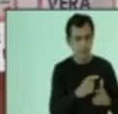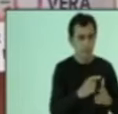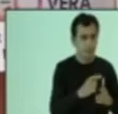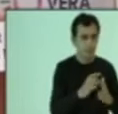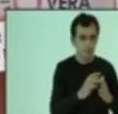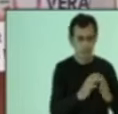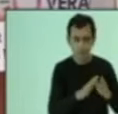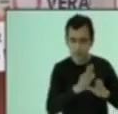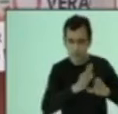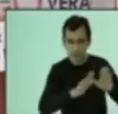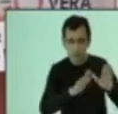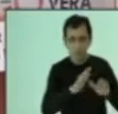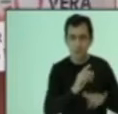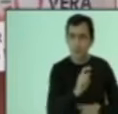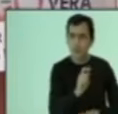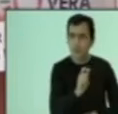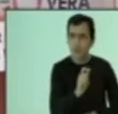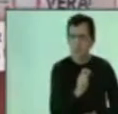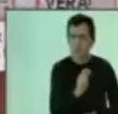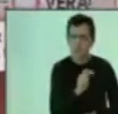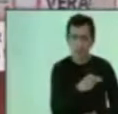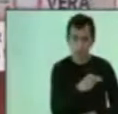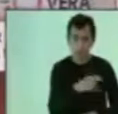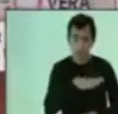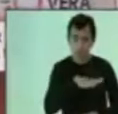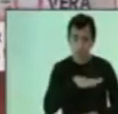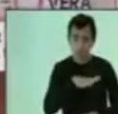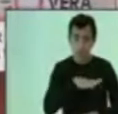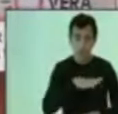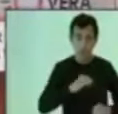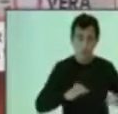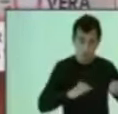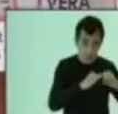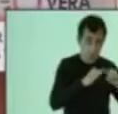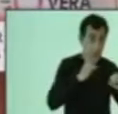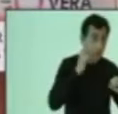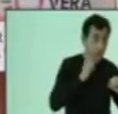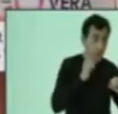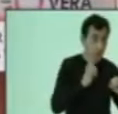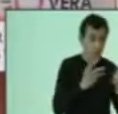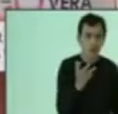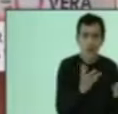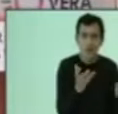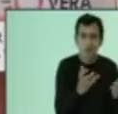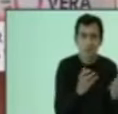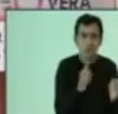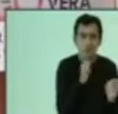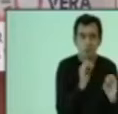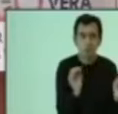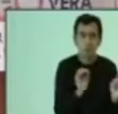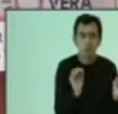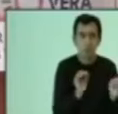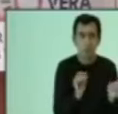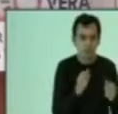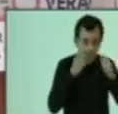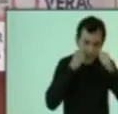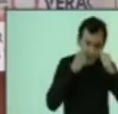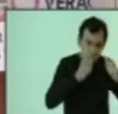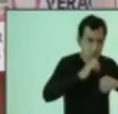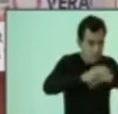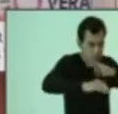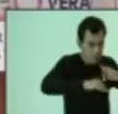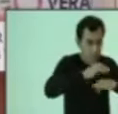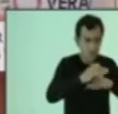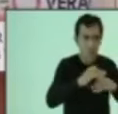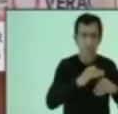escasa. Existe un Instituto Municipal de la Mujer que no genera mecanismos para que ellas puedan tener una actividad social y